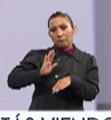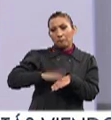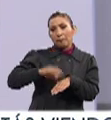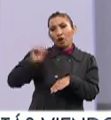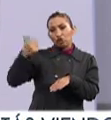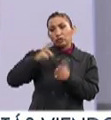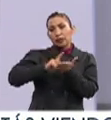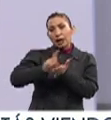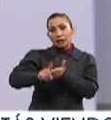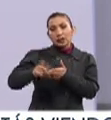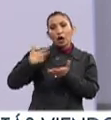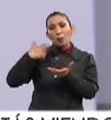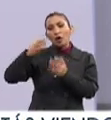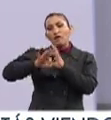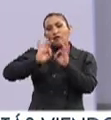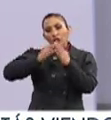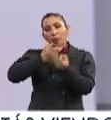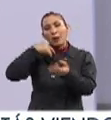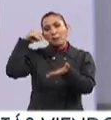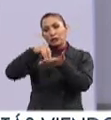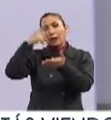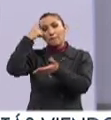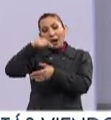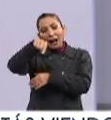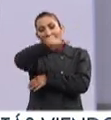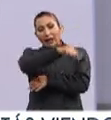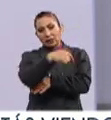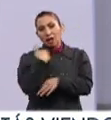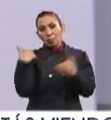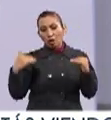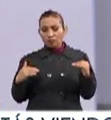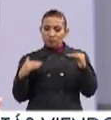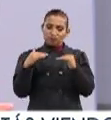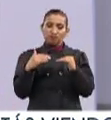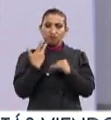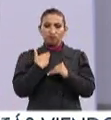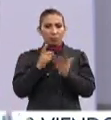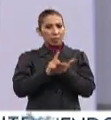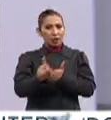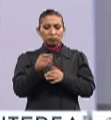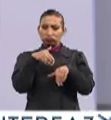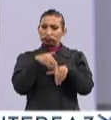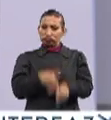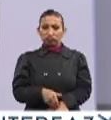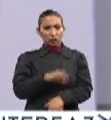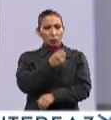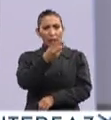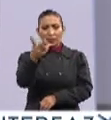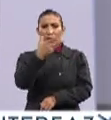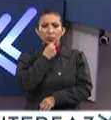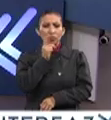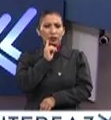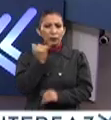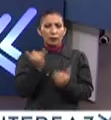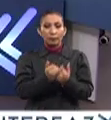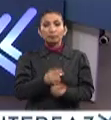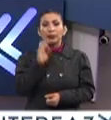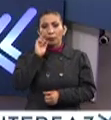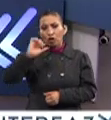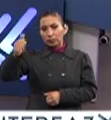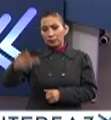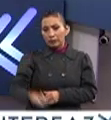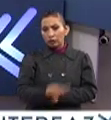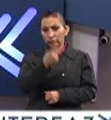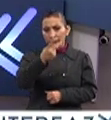pues otros derechos, otros mecanismos que se han implementado para poder hacer esta igualdad de que los derechos se cumplan en cualquiera de los casos, ¿no? Vamos a ver la